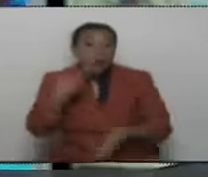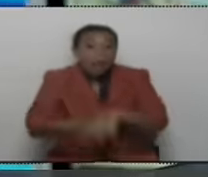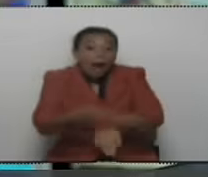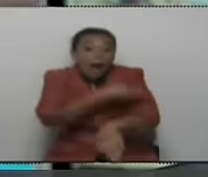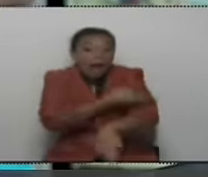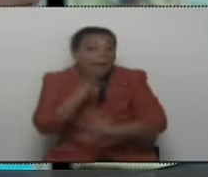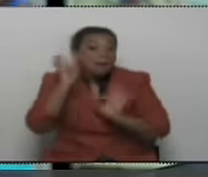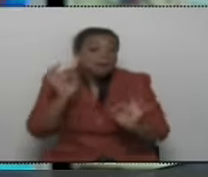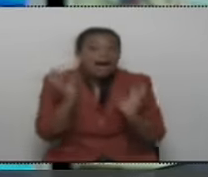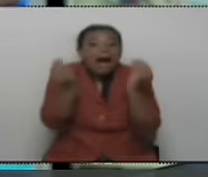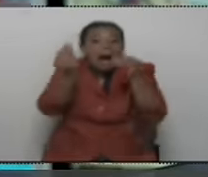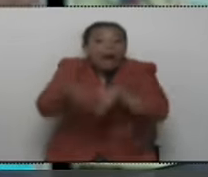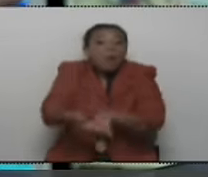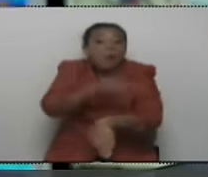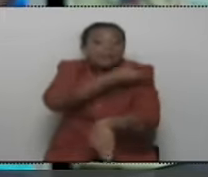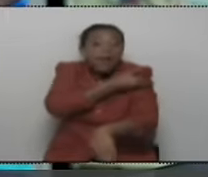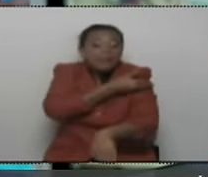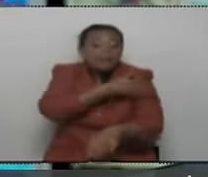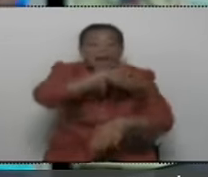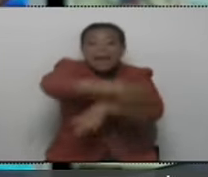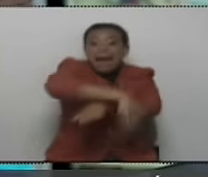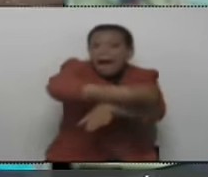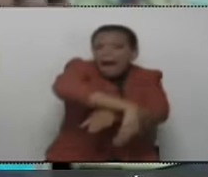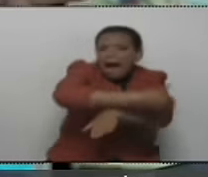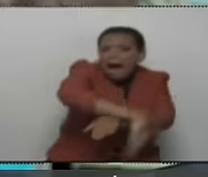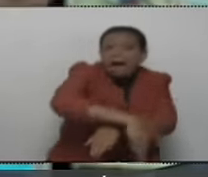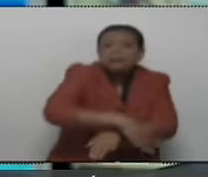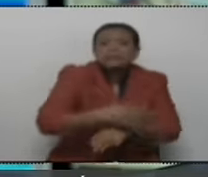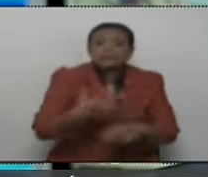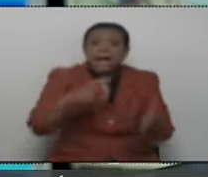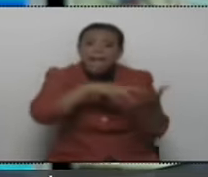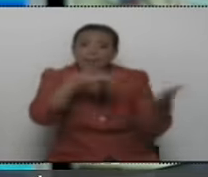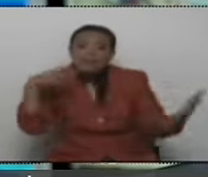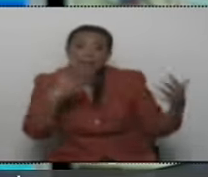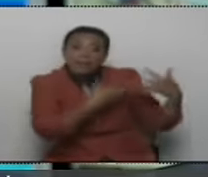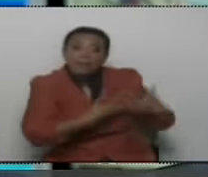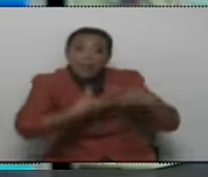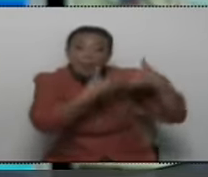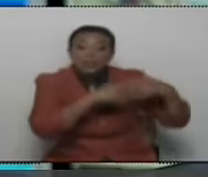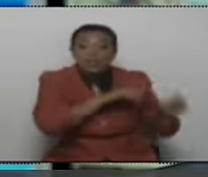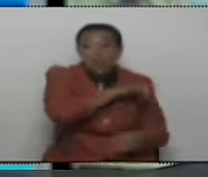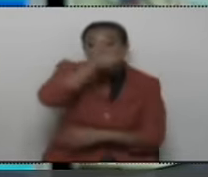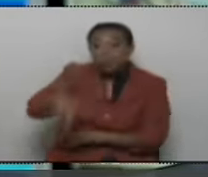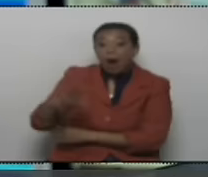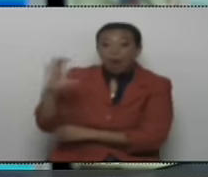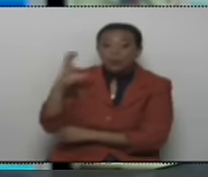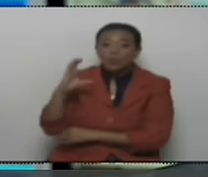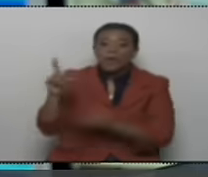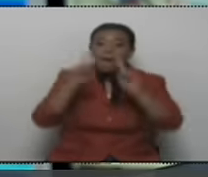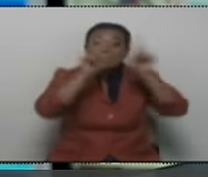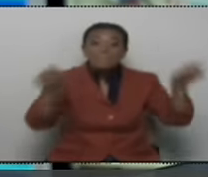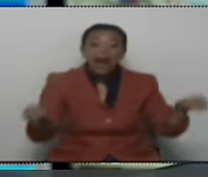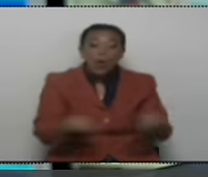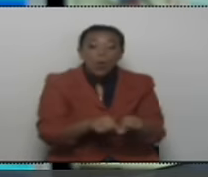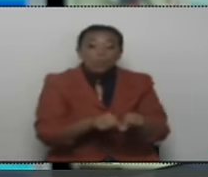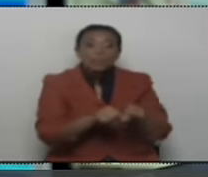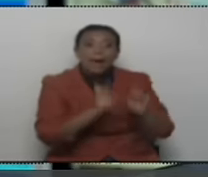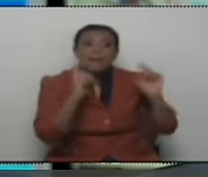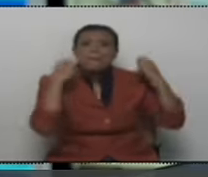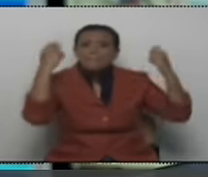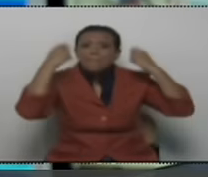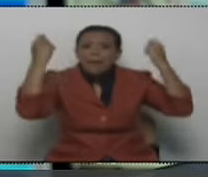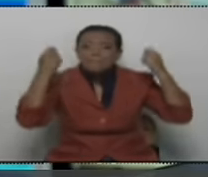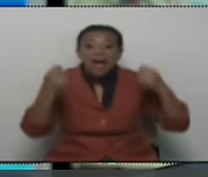antes, habían entregado en las calles, en Miami sobre todo, y en Colombia, panfletos donde decían que el 28 ellos se iban